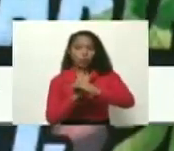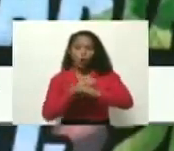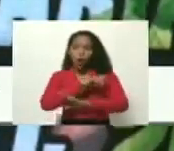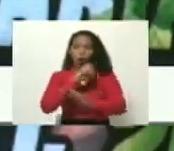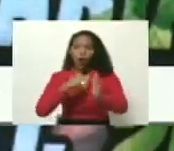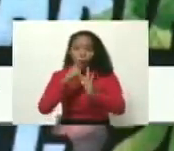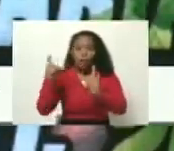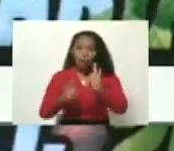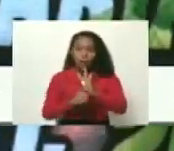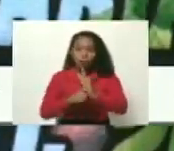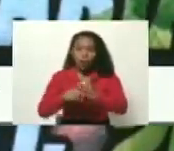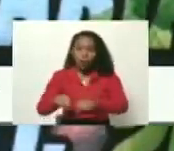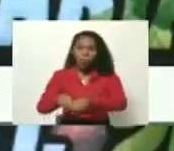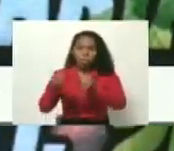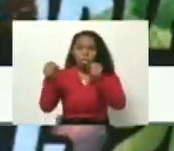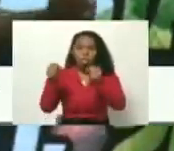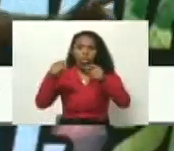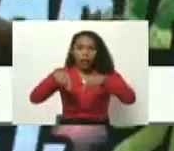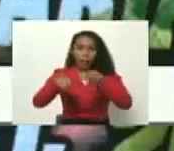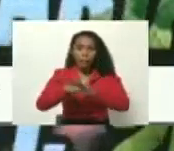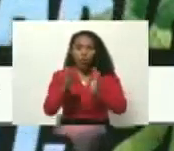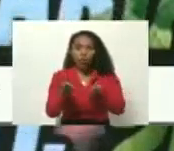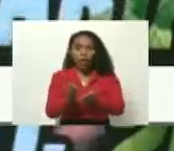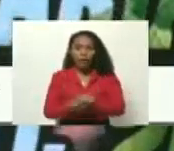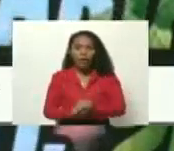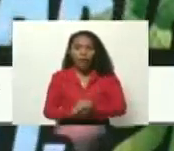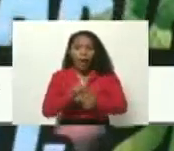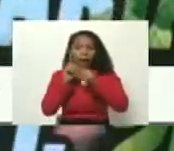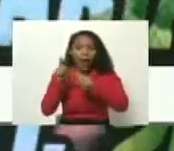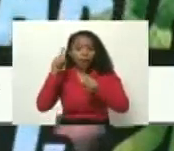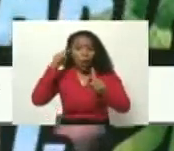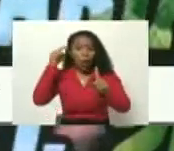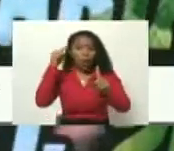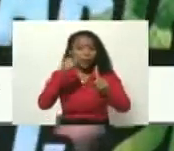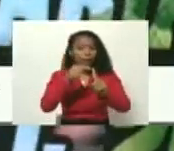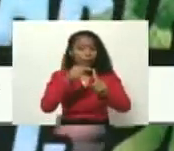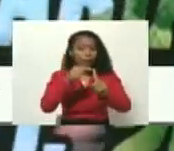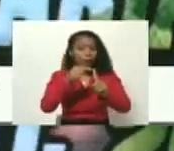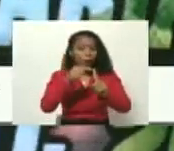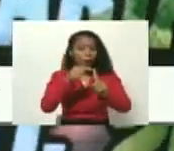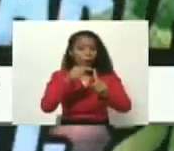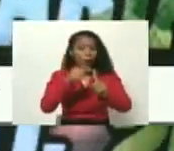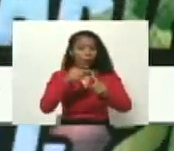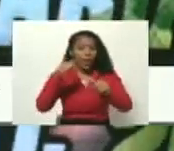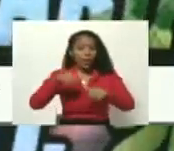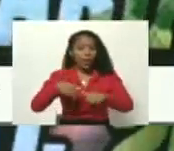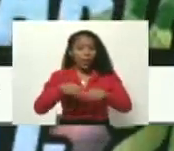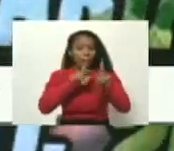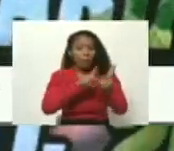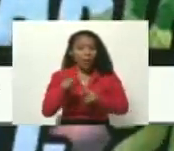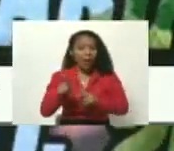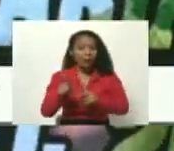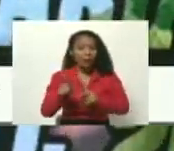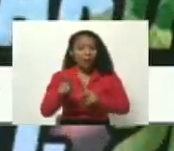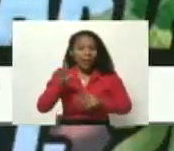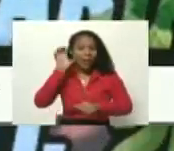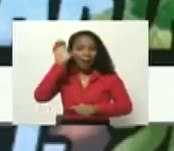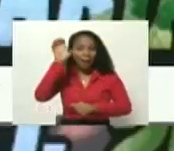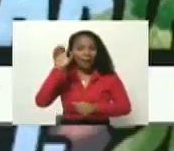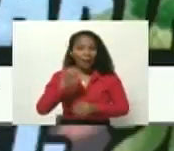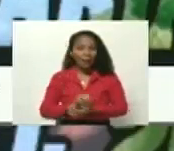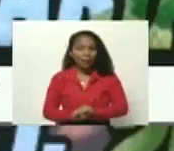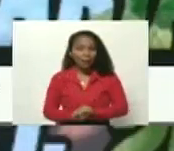definitivamente la destrucción del planeta. Es incluso un objetivo histórico de nuestro plan de la patria.